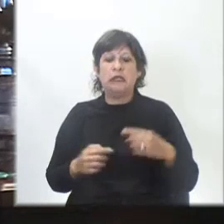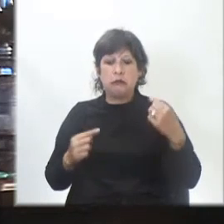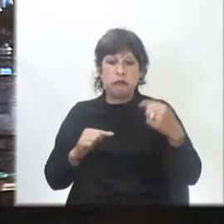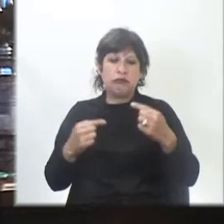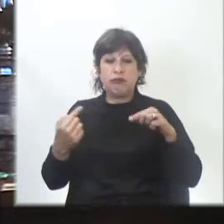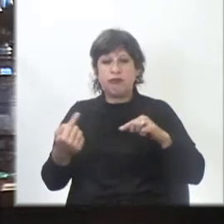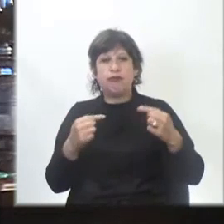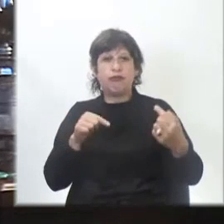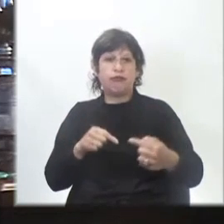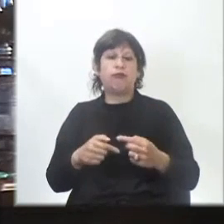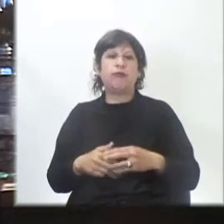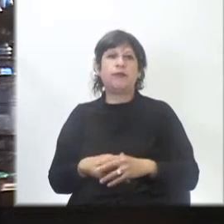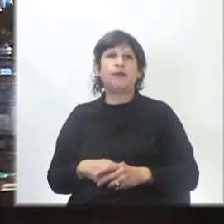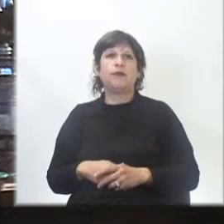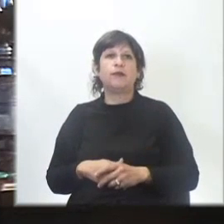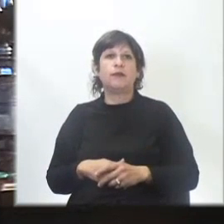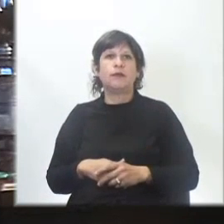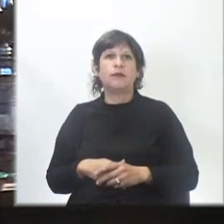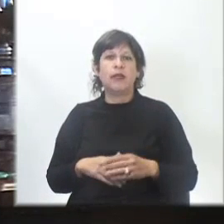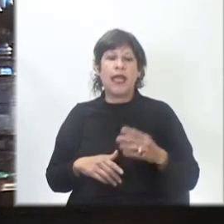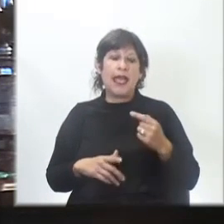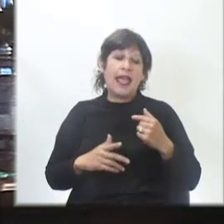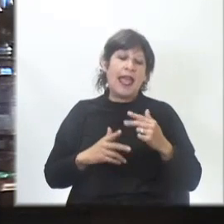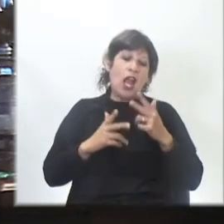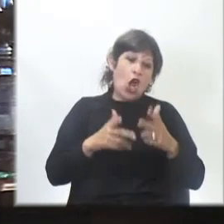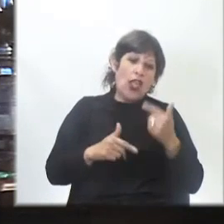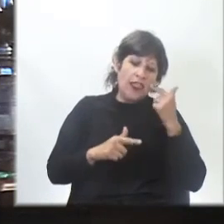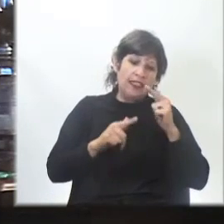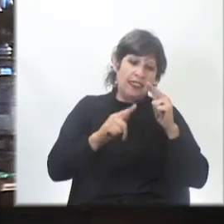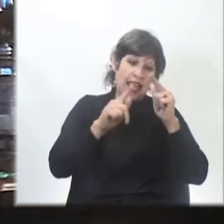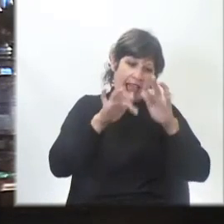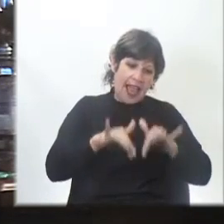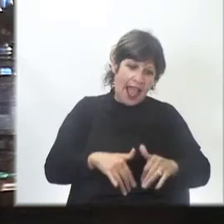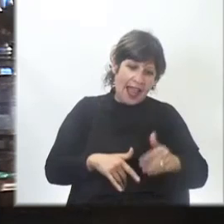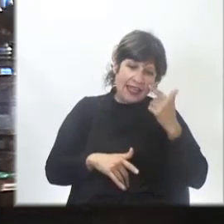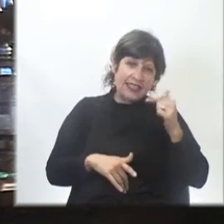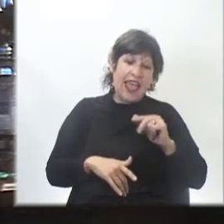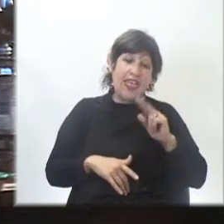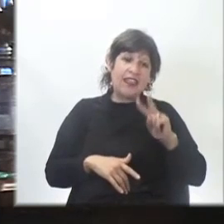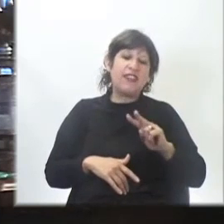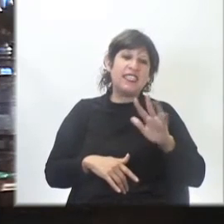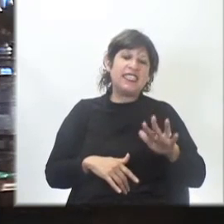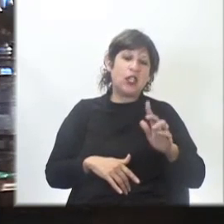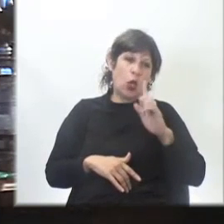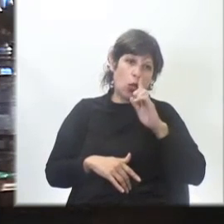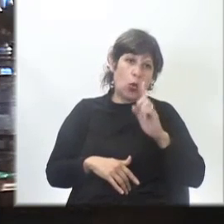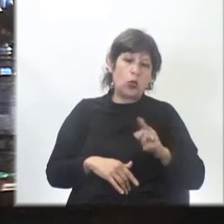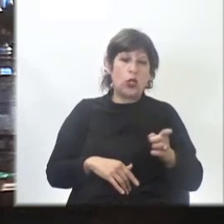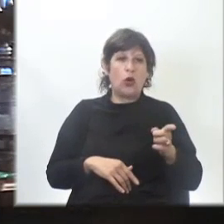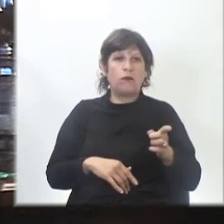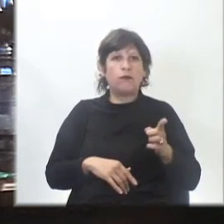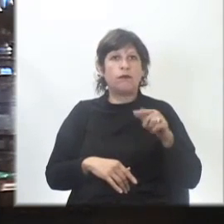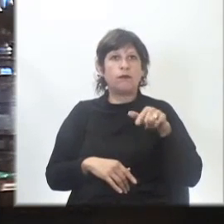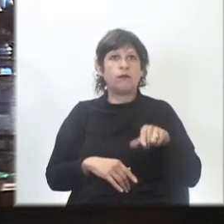contradicciones entre lo que dice la carta del 25 de junio que se